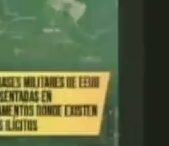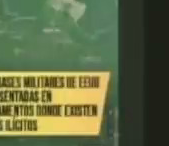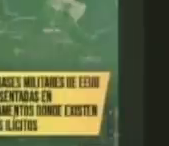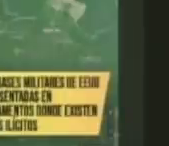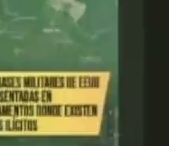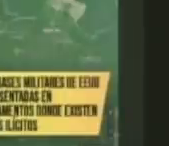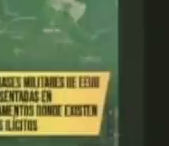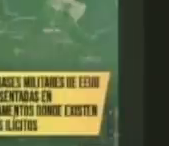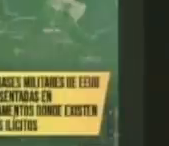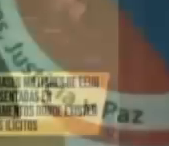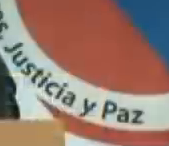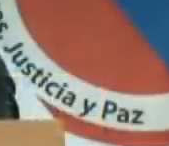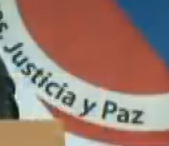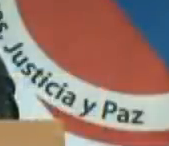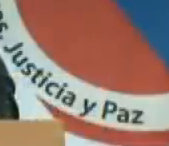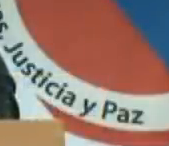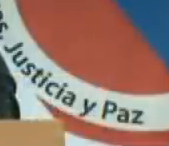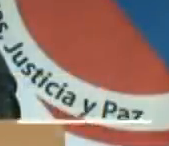hectárea.